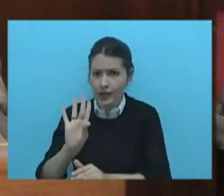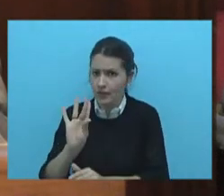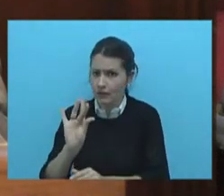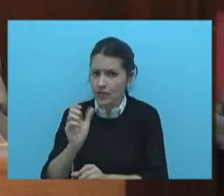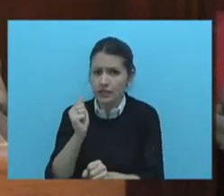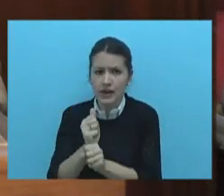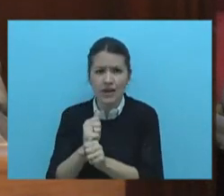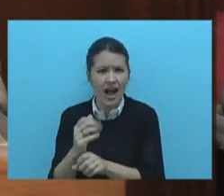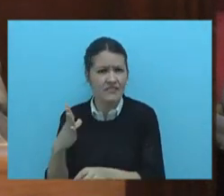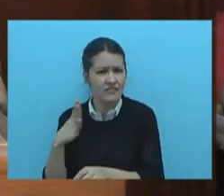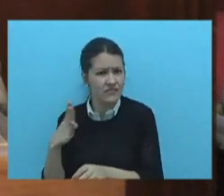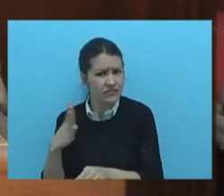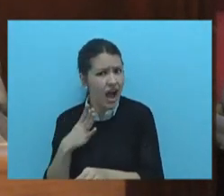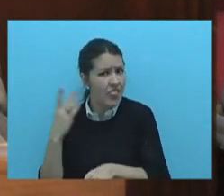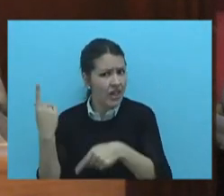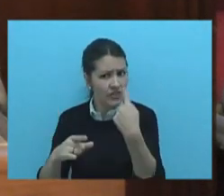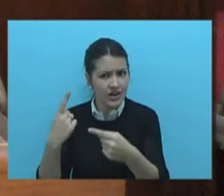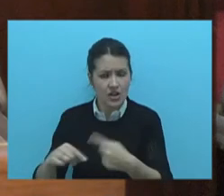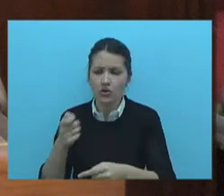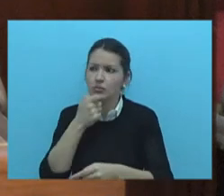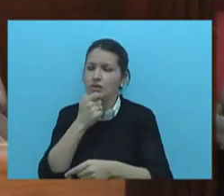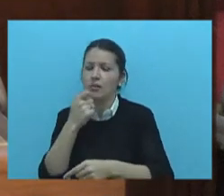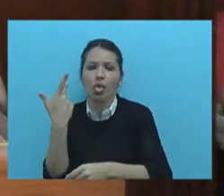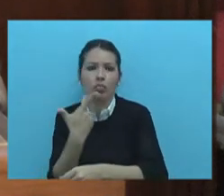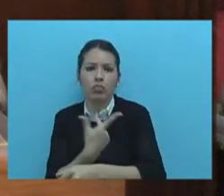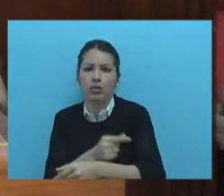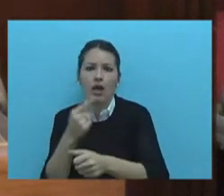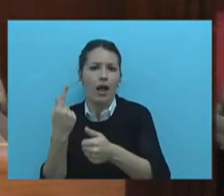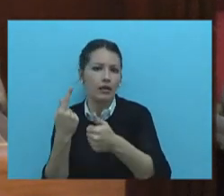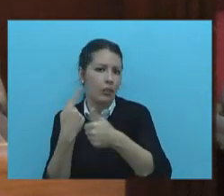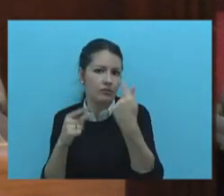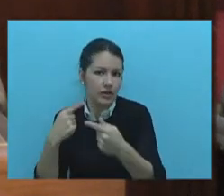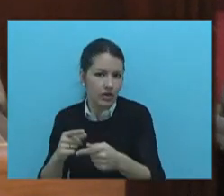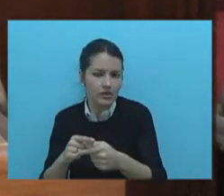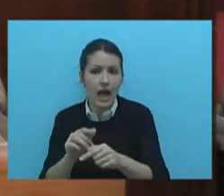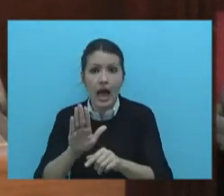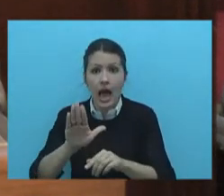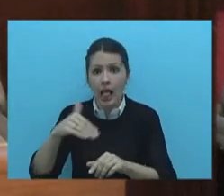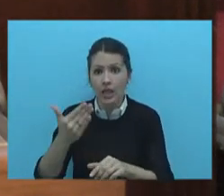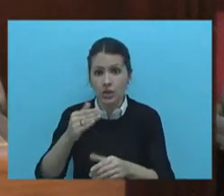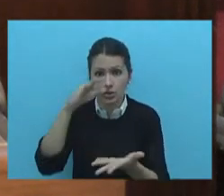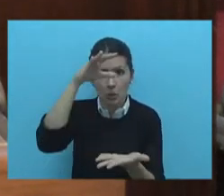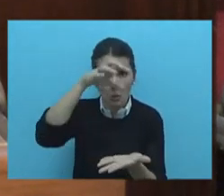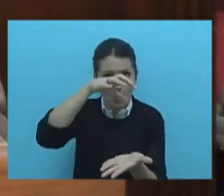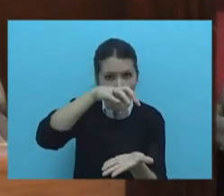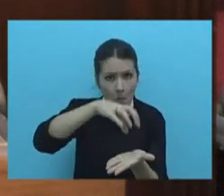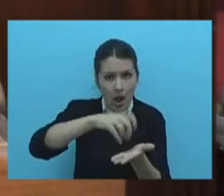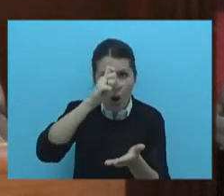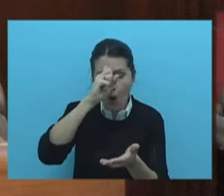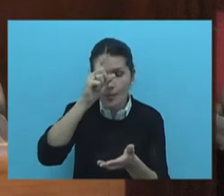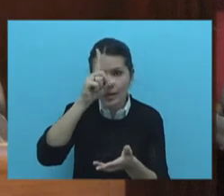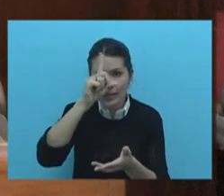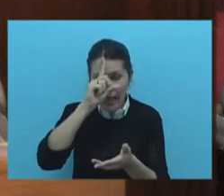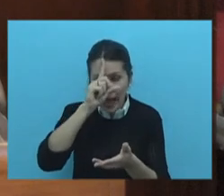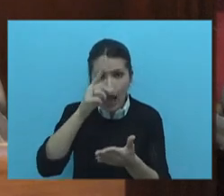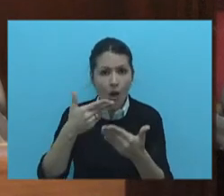jeringas, todo eso, y para nosotros sería un gran beneficio porque los hospitales más cercanos están muy a